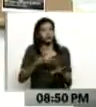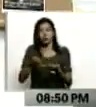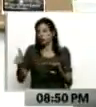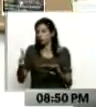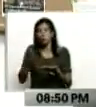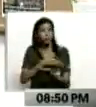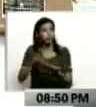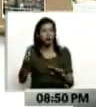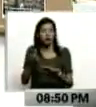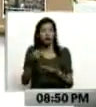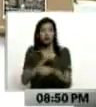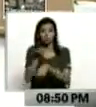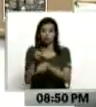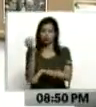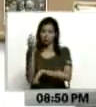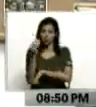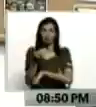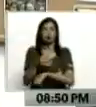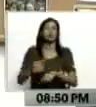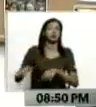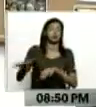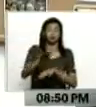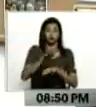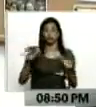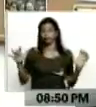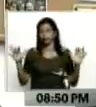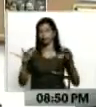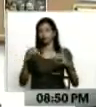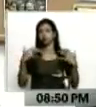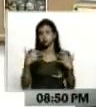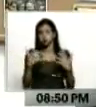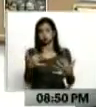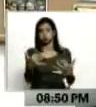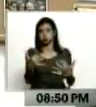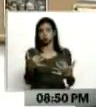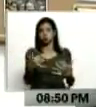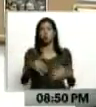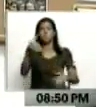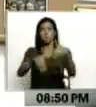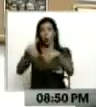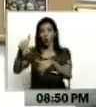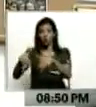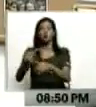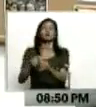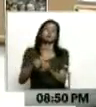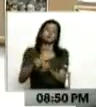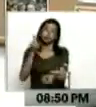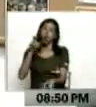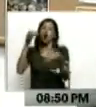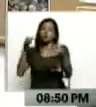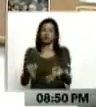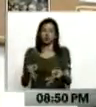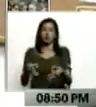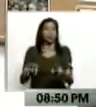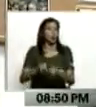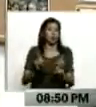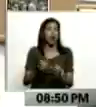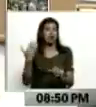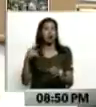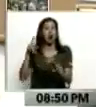igual una plenaria se votaba y quedaban de manera firme